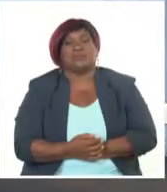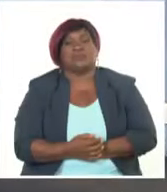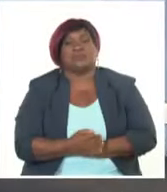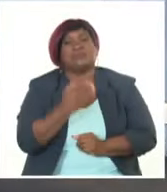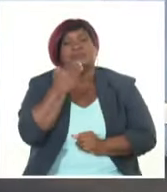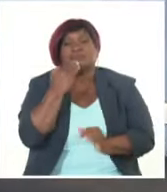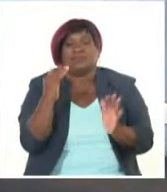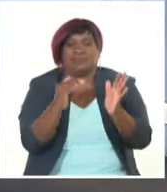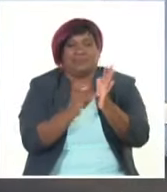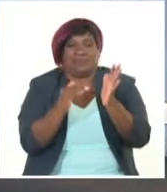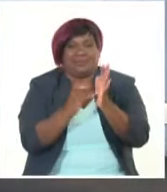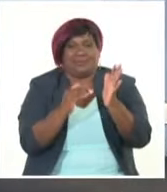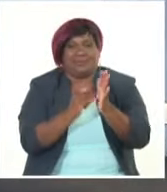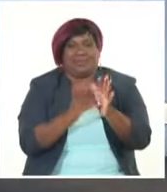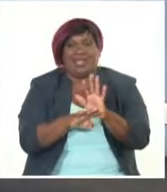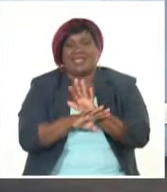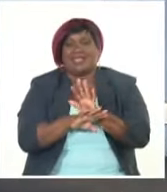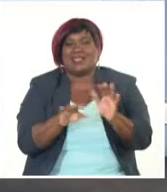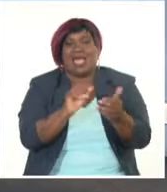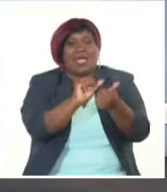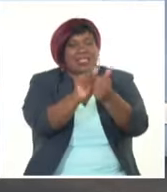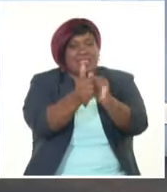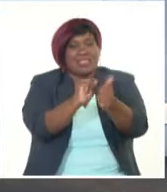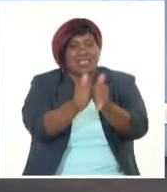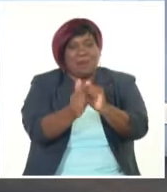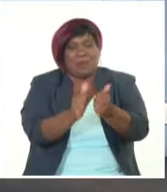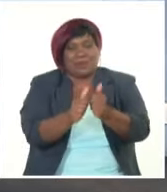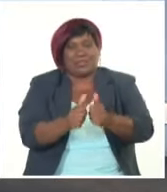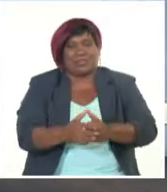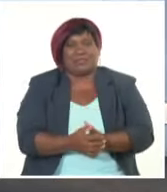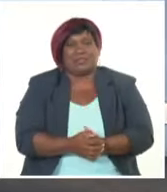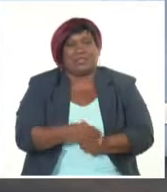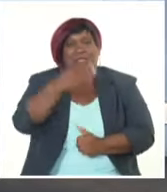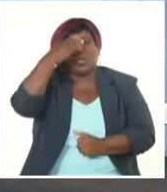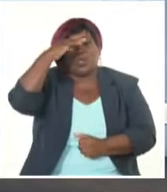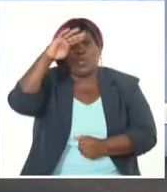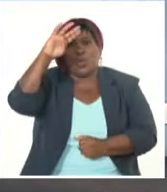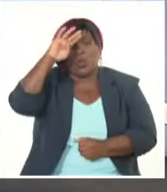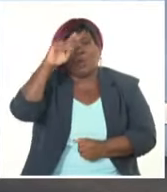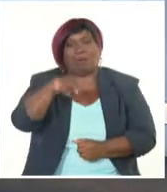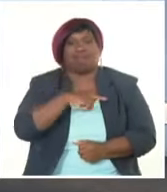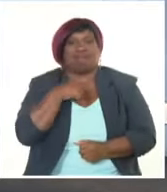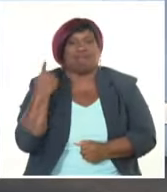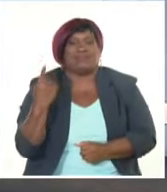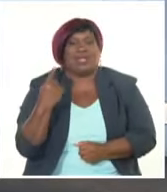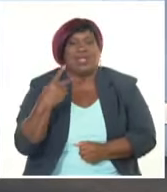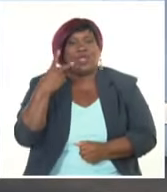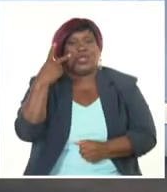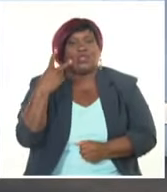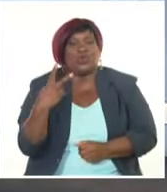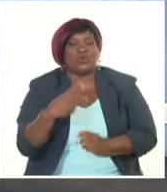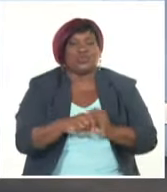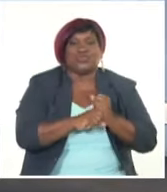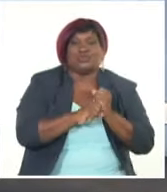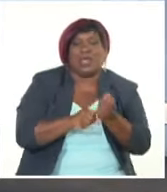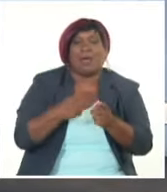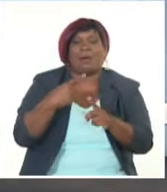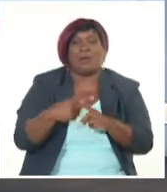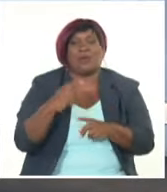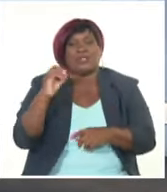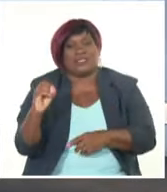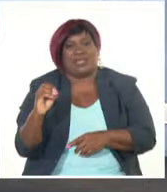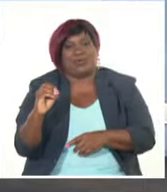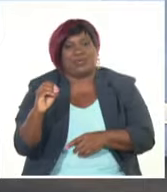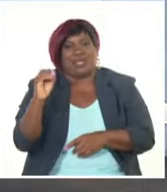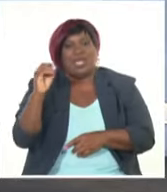Muy buenas tardes, ya estamos con los deportes al mediodía. Cuba cayó esta mañana 2-0 ante Corea del Sur en juegos